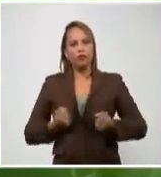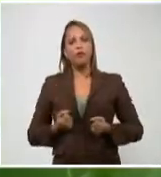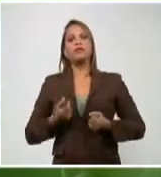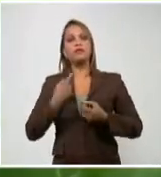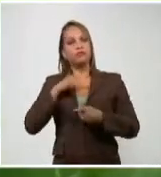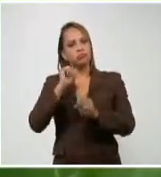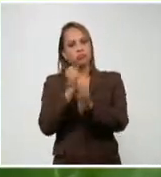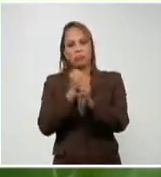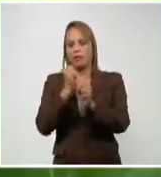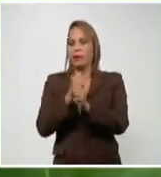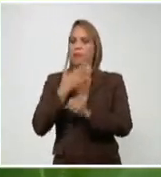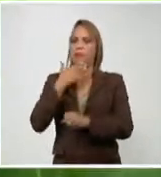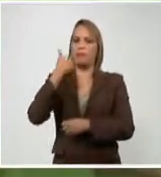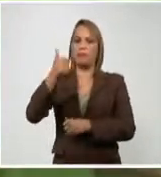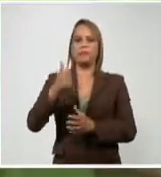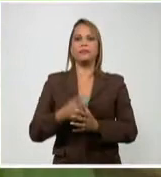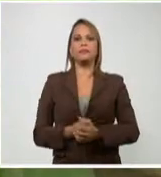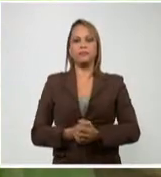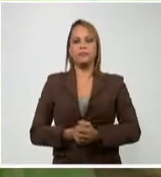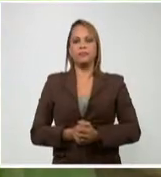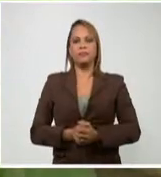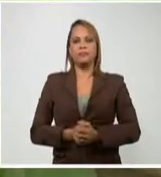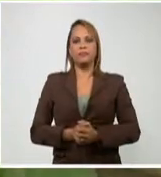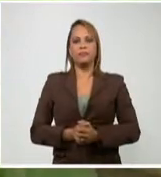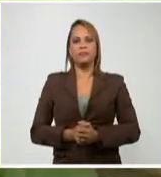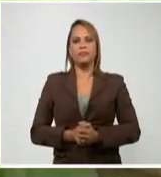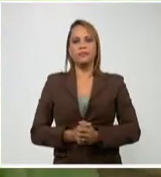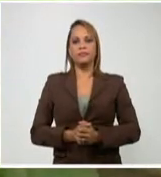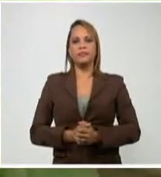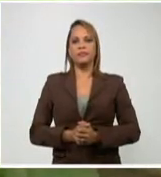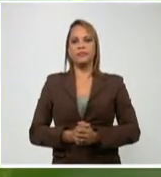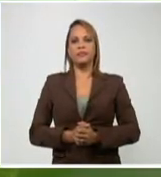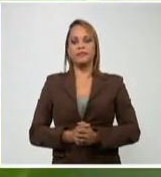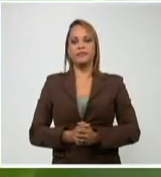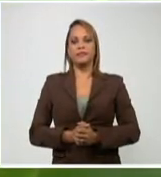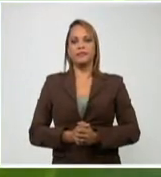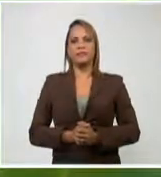Desde Pinal del Río, Alina López Ochoa, Sistema Informativo de la Televisión Cubana.